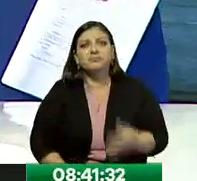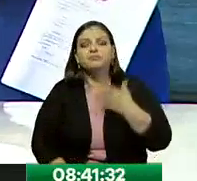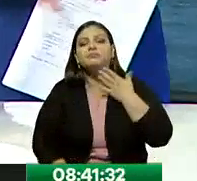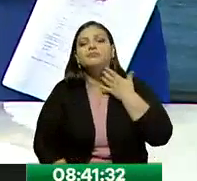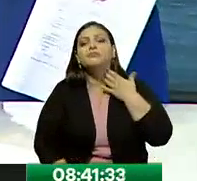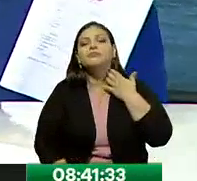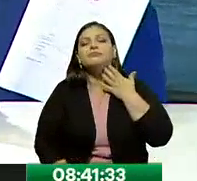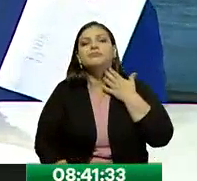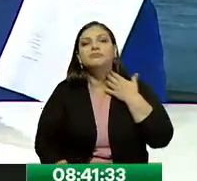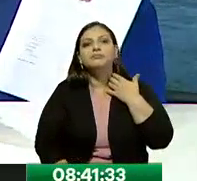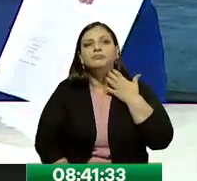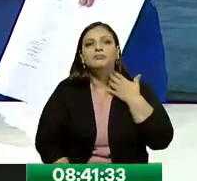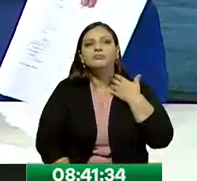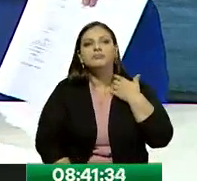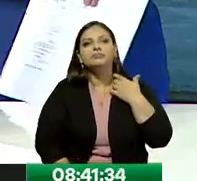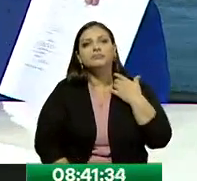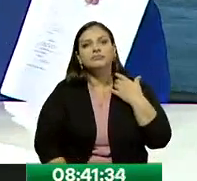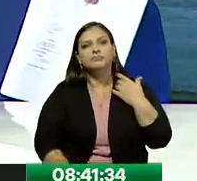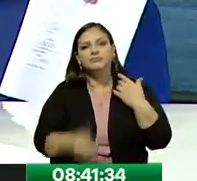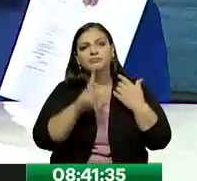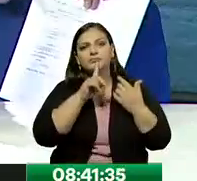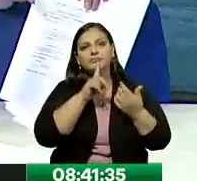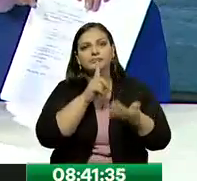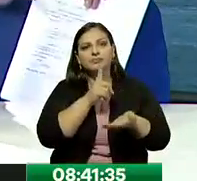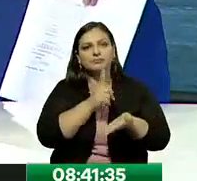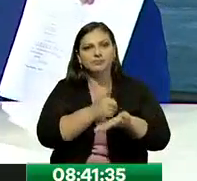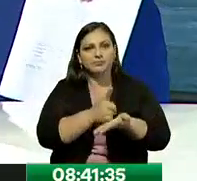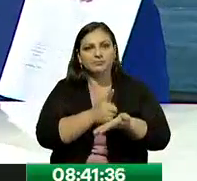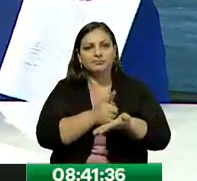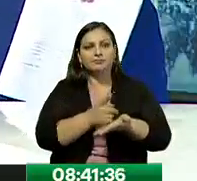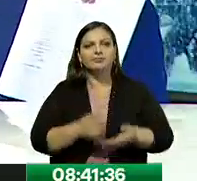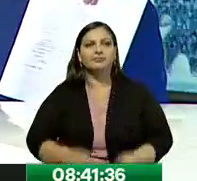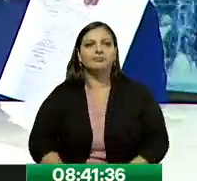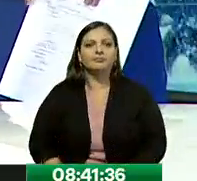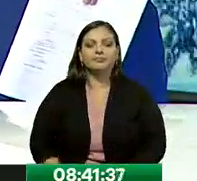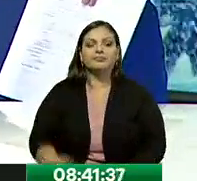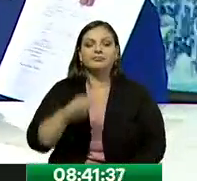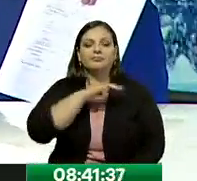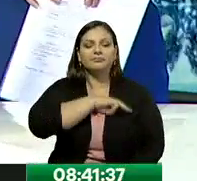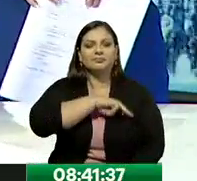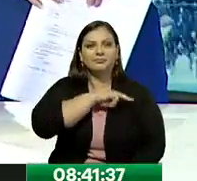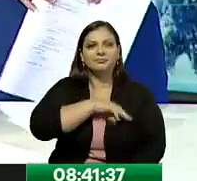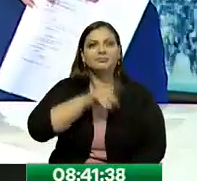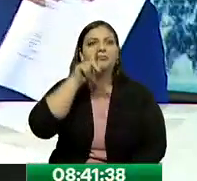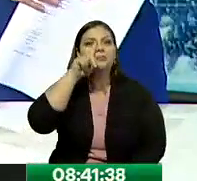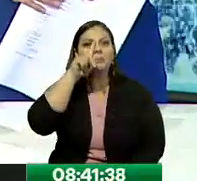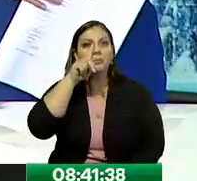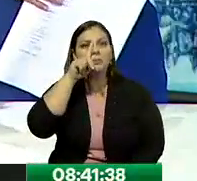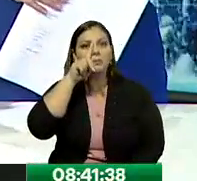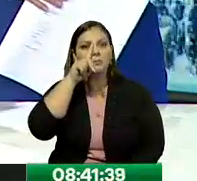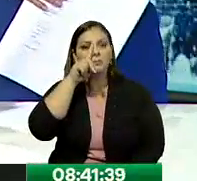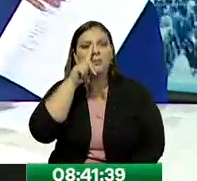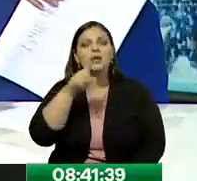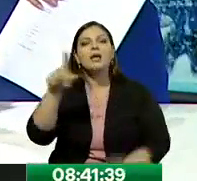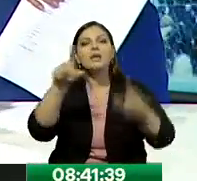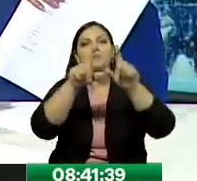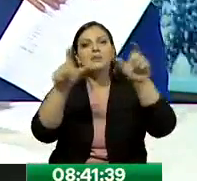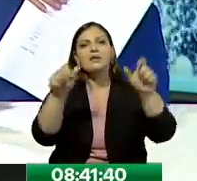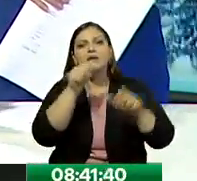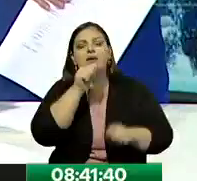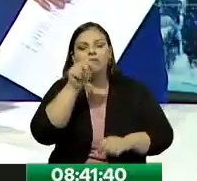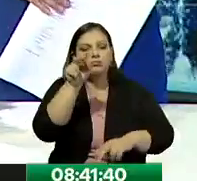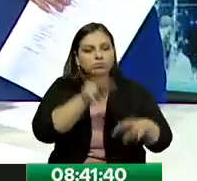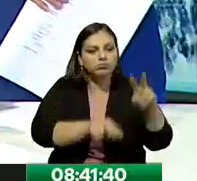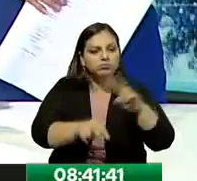inspección se busca la manera de analizar y ver la solución más oportuna para que el remedio no se aporta a la enfermedad pero en todo caso es